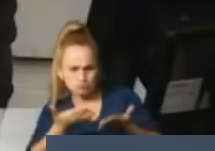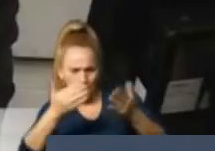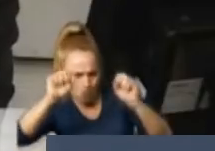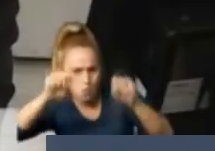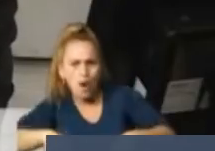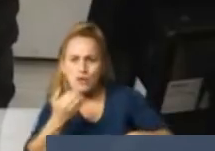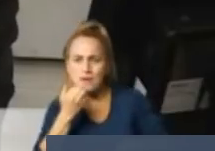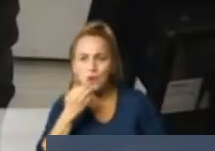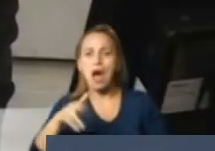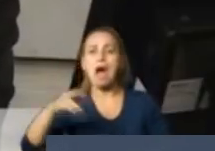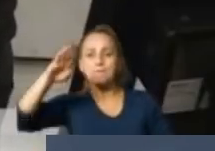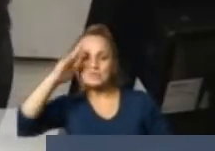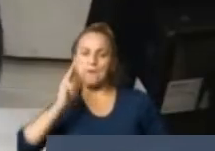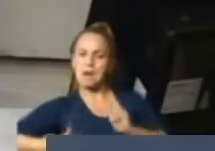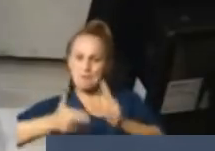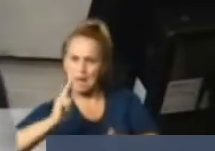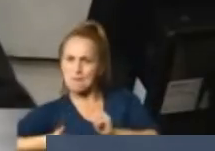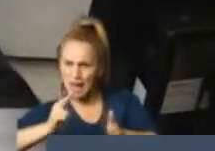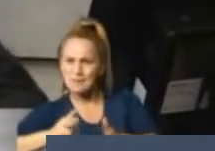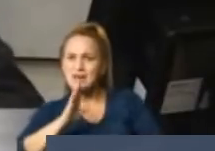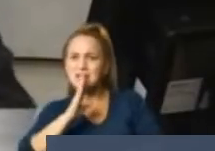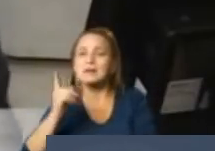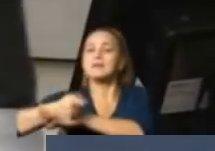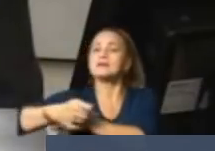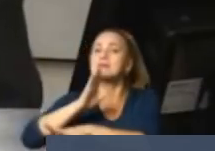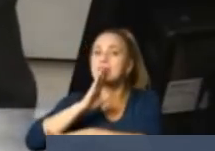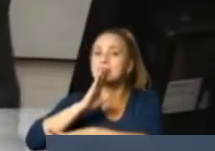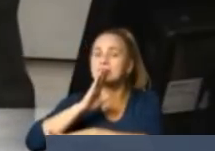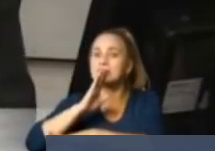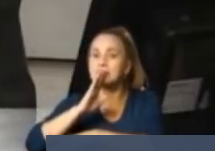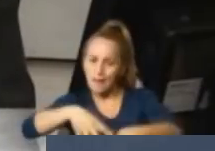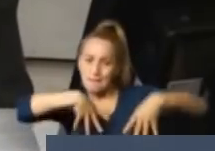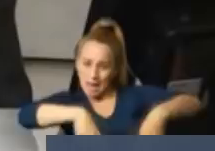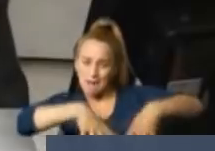institución se manche de sangre de jóvenes inocentes solo por protestar?